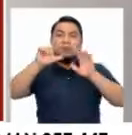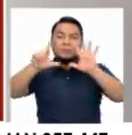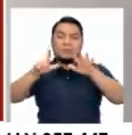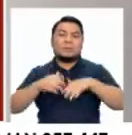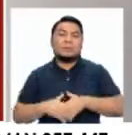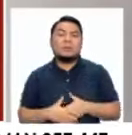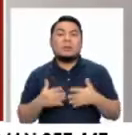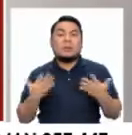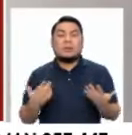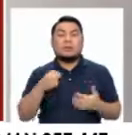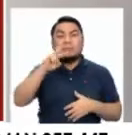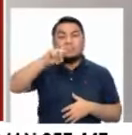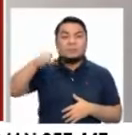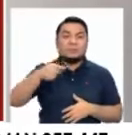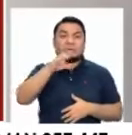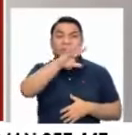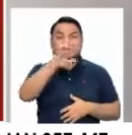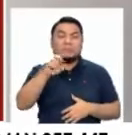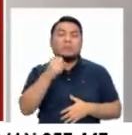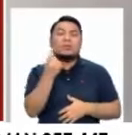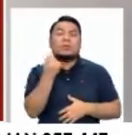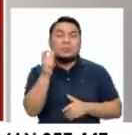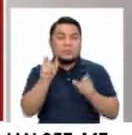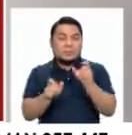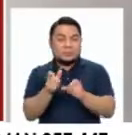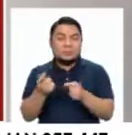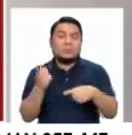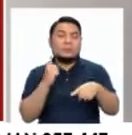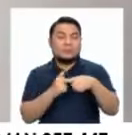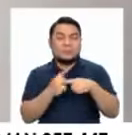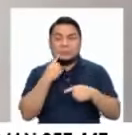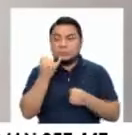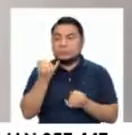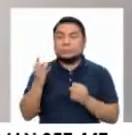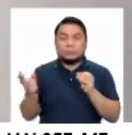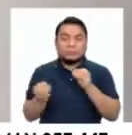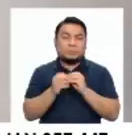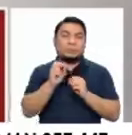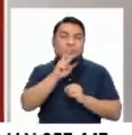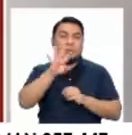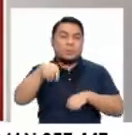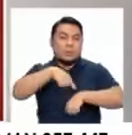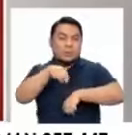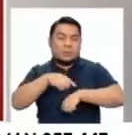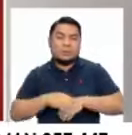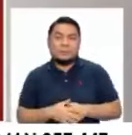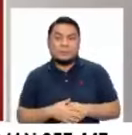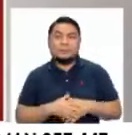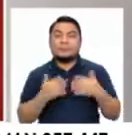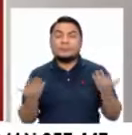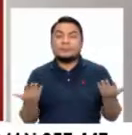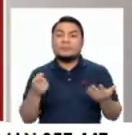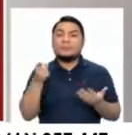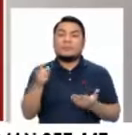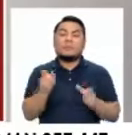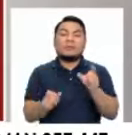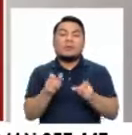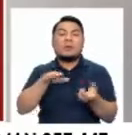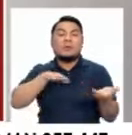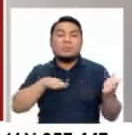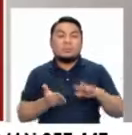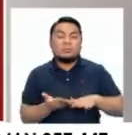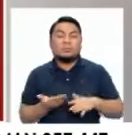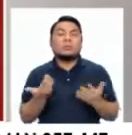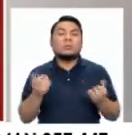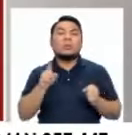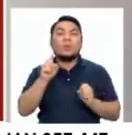257.447. Son 2.511 casos más en las últimas 24 horas, mientras que el número de fallecidos en un